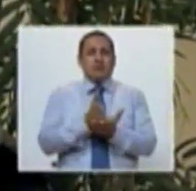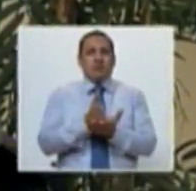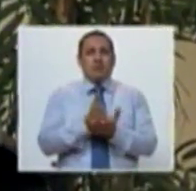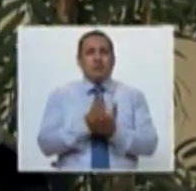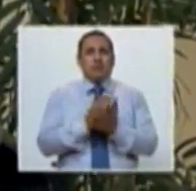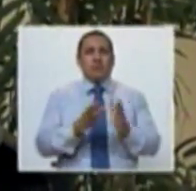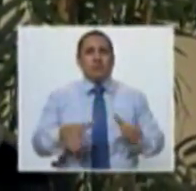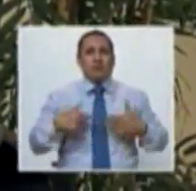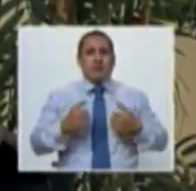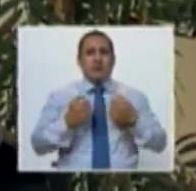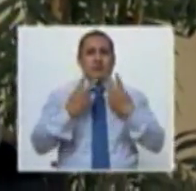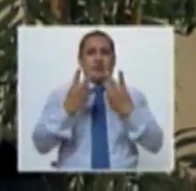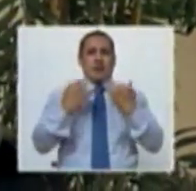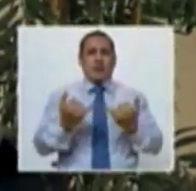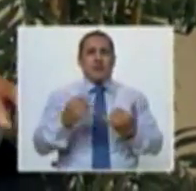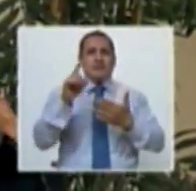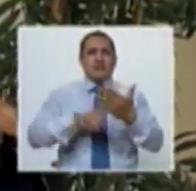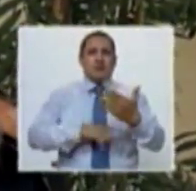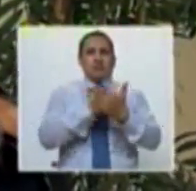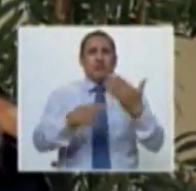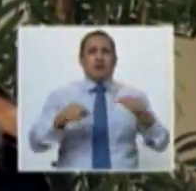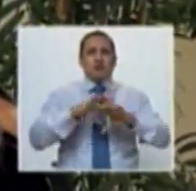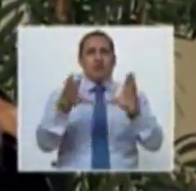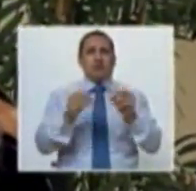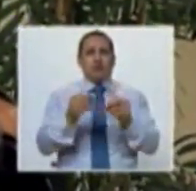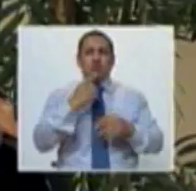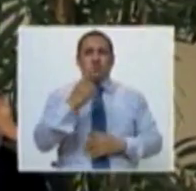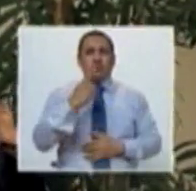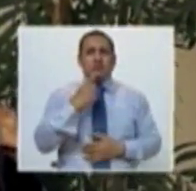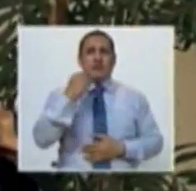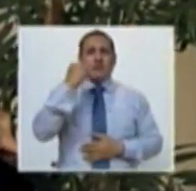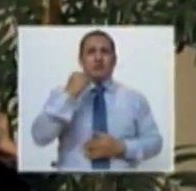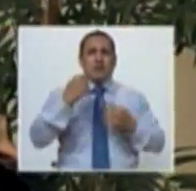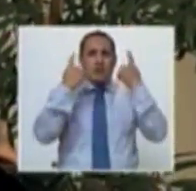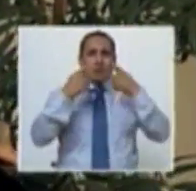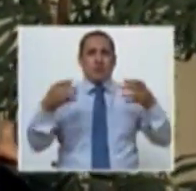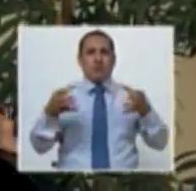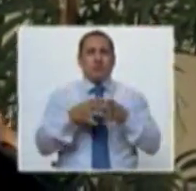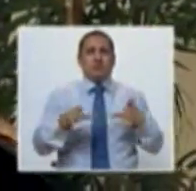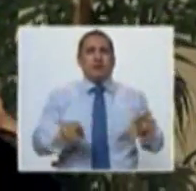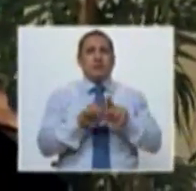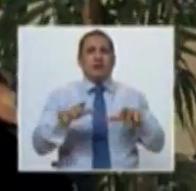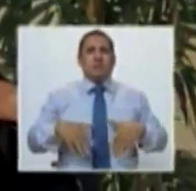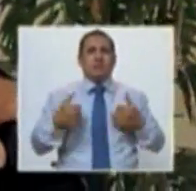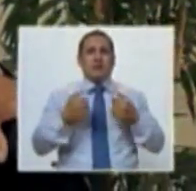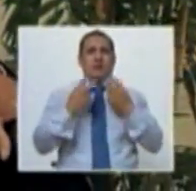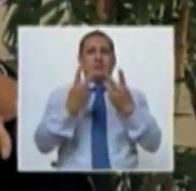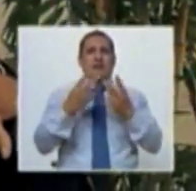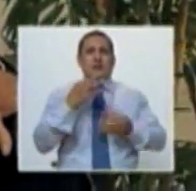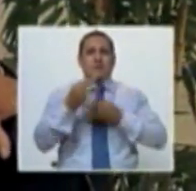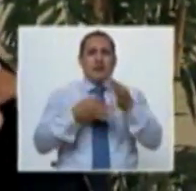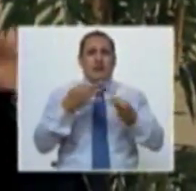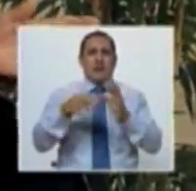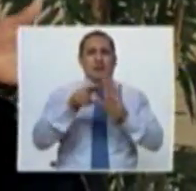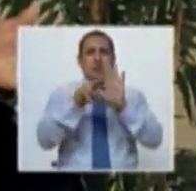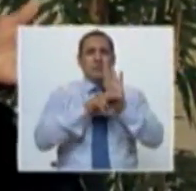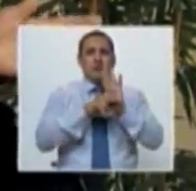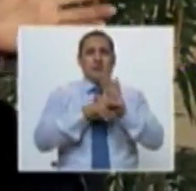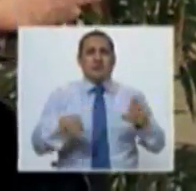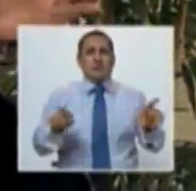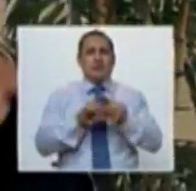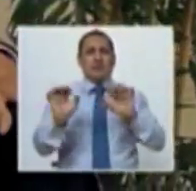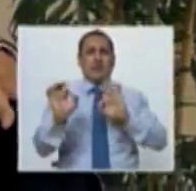uno restituye todos sus derechos, en caso de la educación no es posible desde mi punto de vista, ¿no? Claro. De